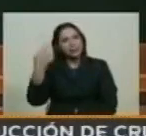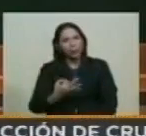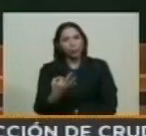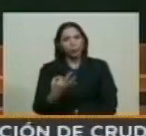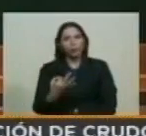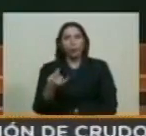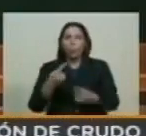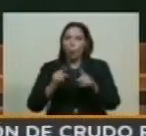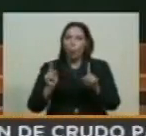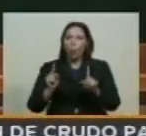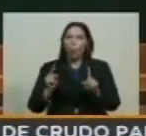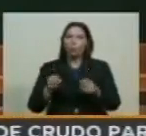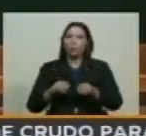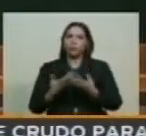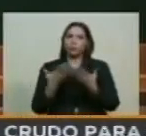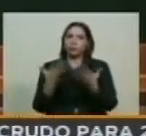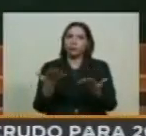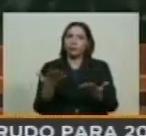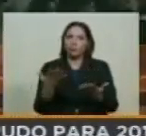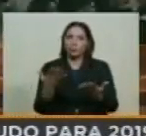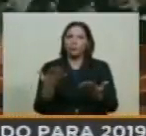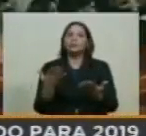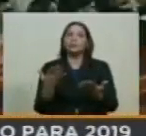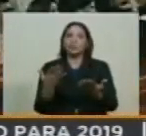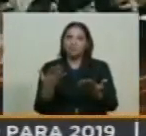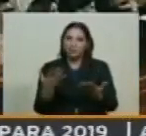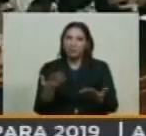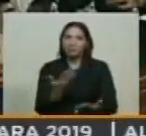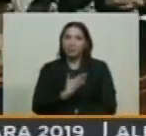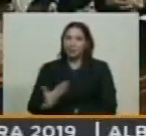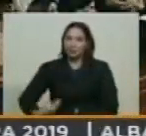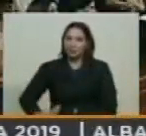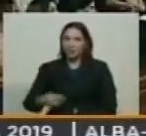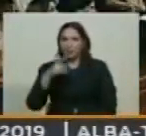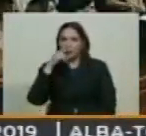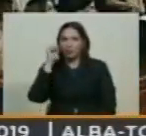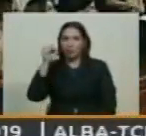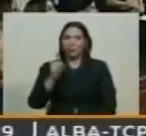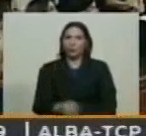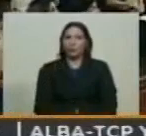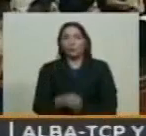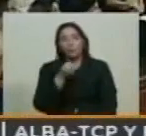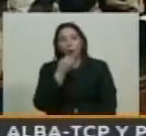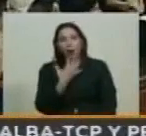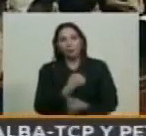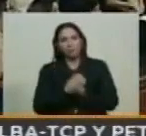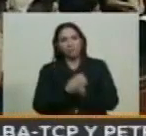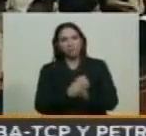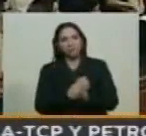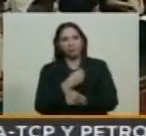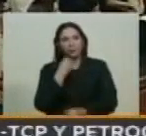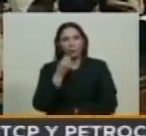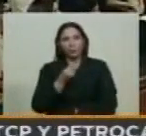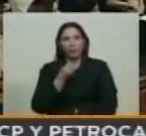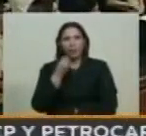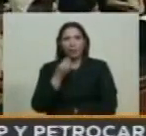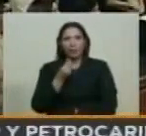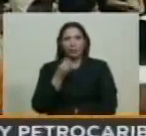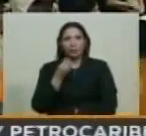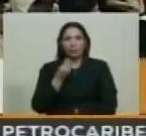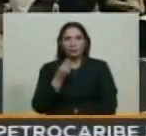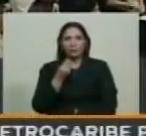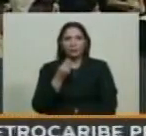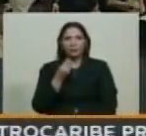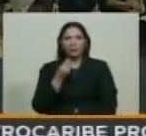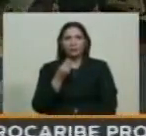otro regalo que les envía el presidente de la República. Bueno, queridos muchachos, fue hace